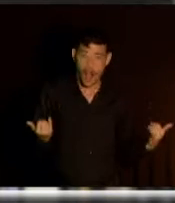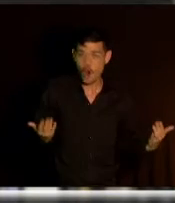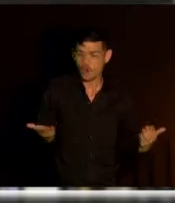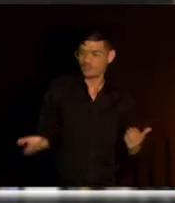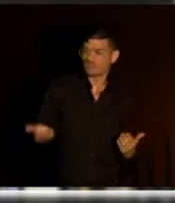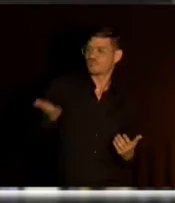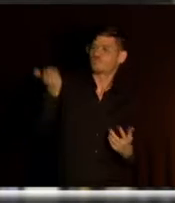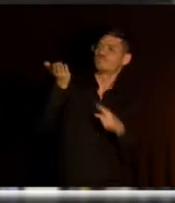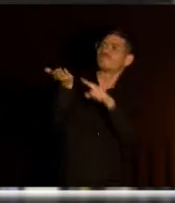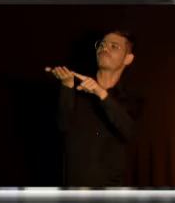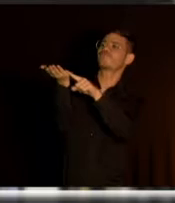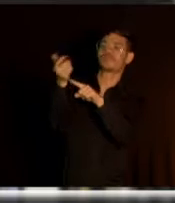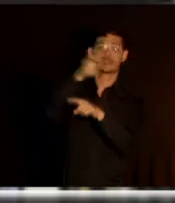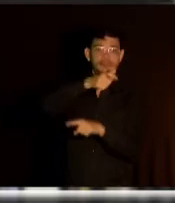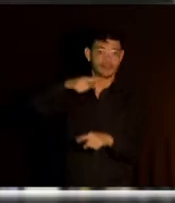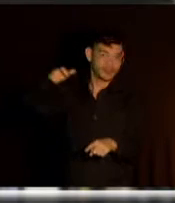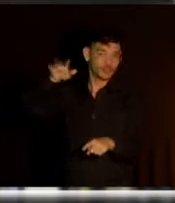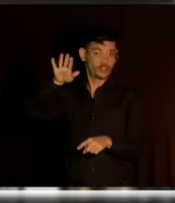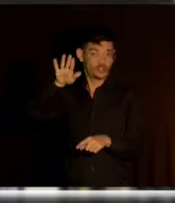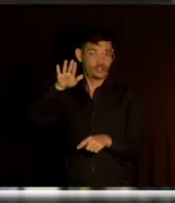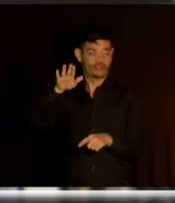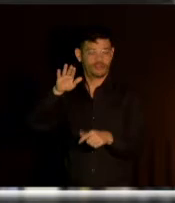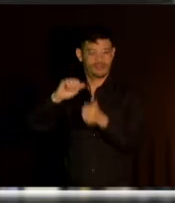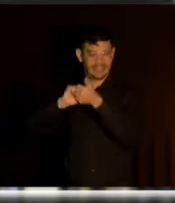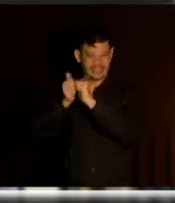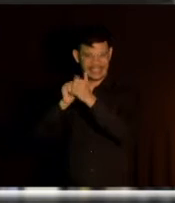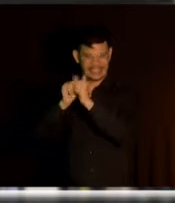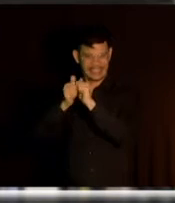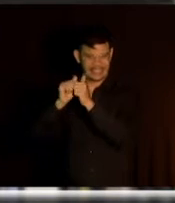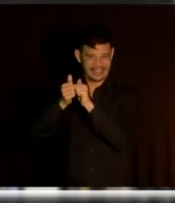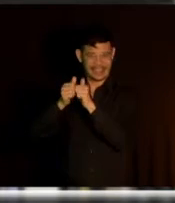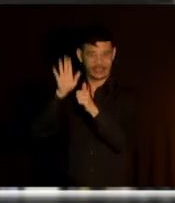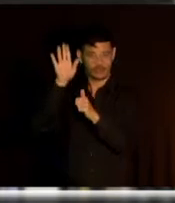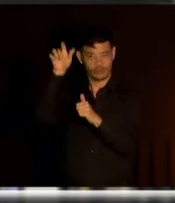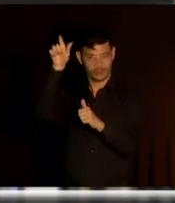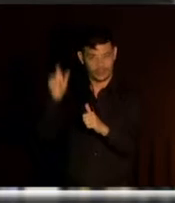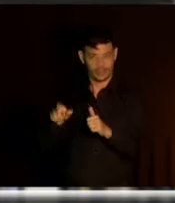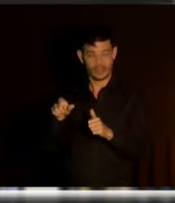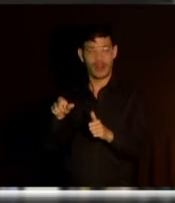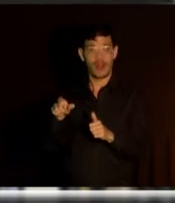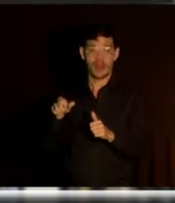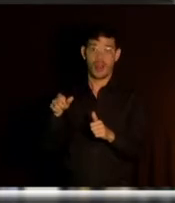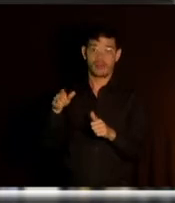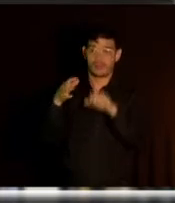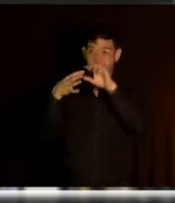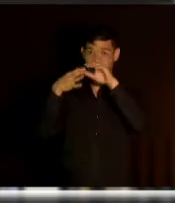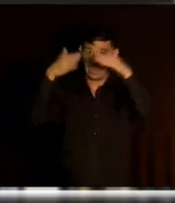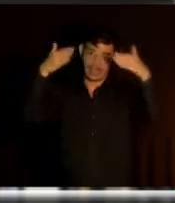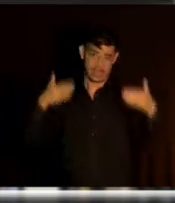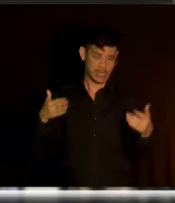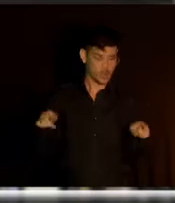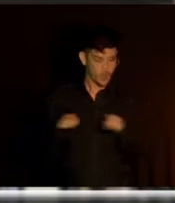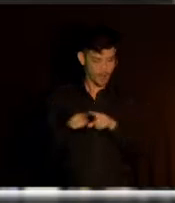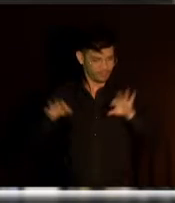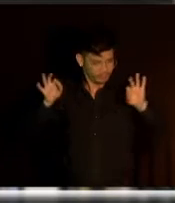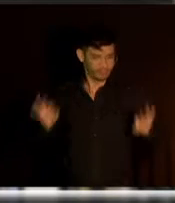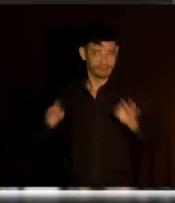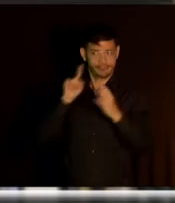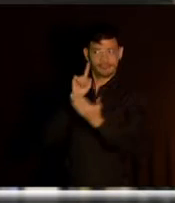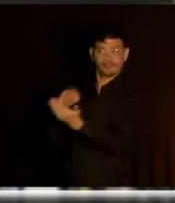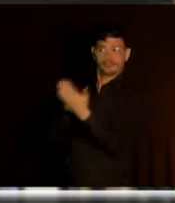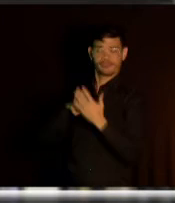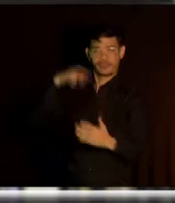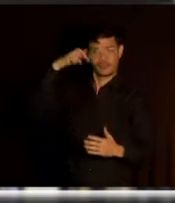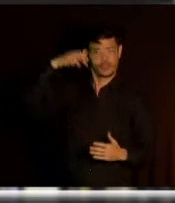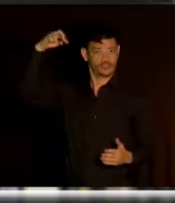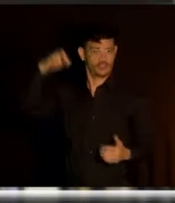paralímpico como un verdadero atleta. Y lógicamente, al estar siendo parte de muchísimas federaciones